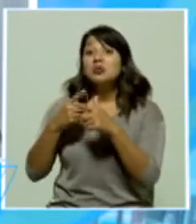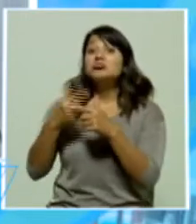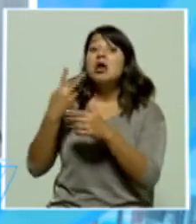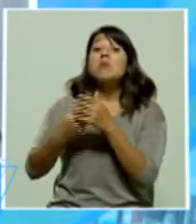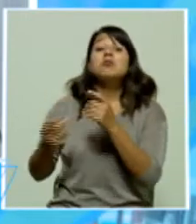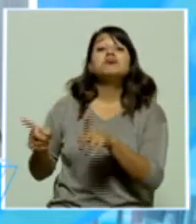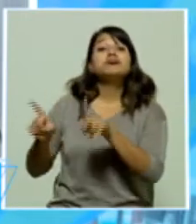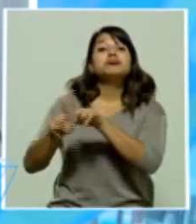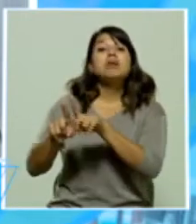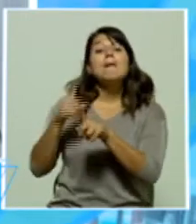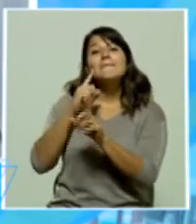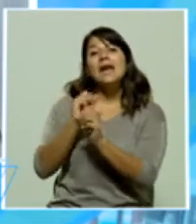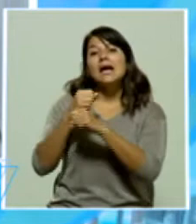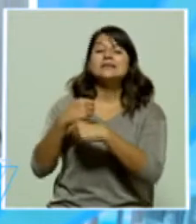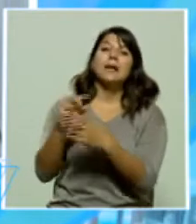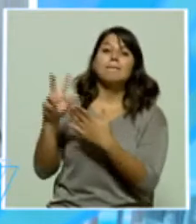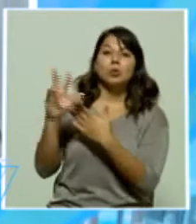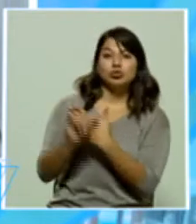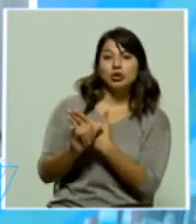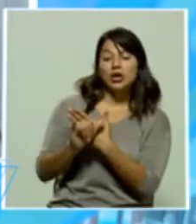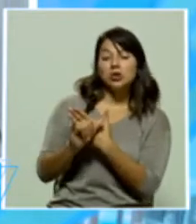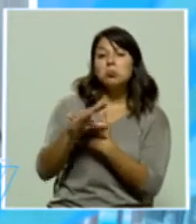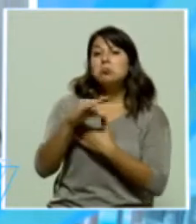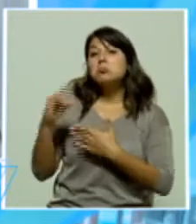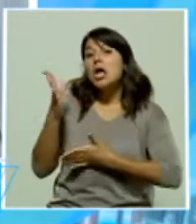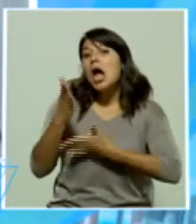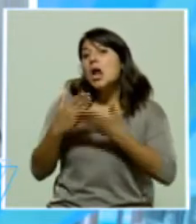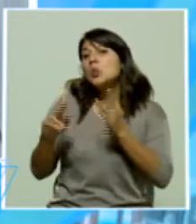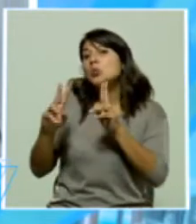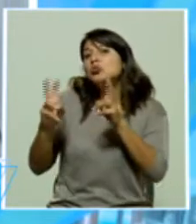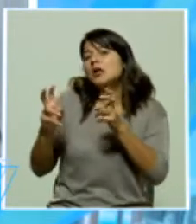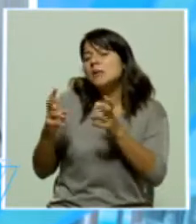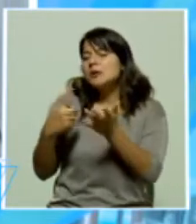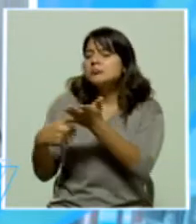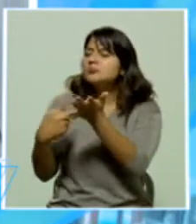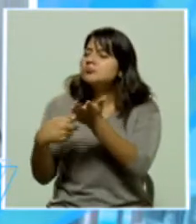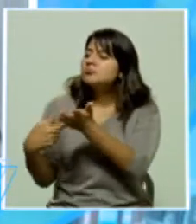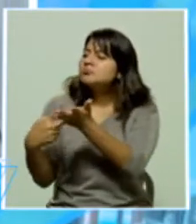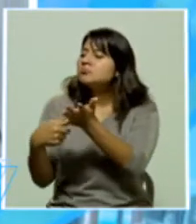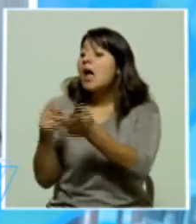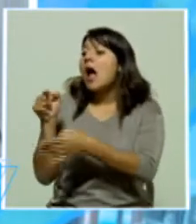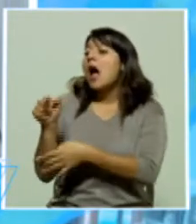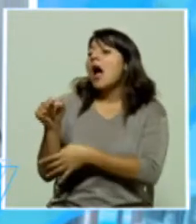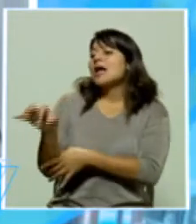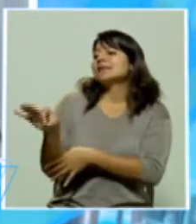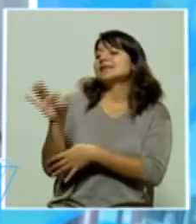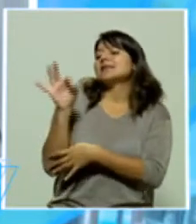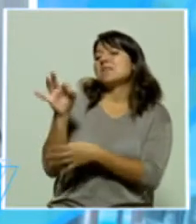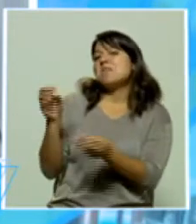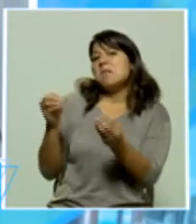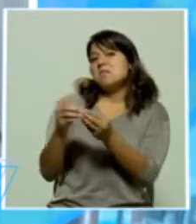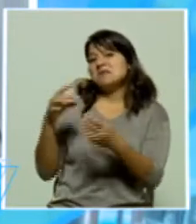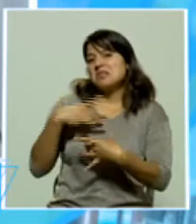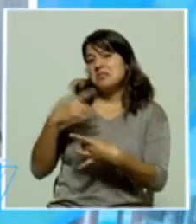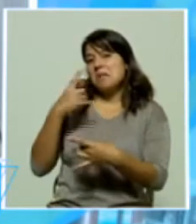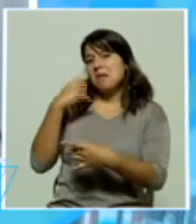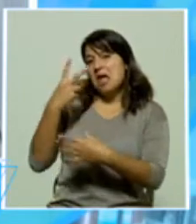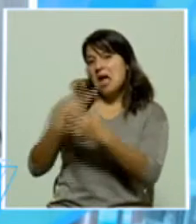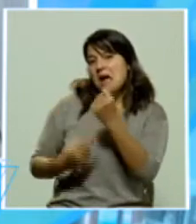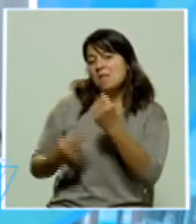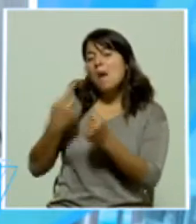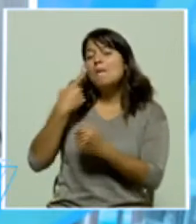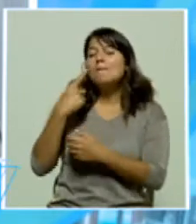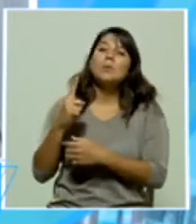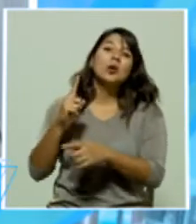proyecto. Y entre algunos temas que analizamos, este fue el que más nos llamó la atención por todas las aristas